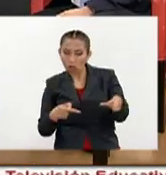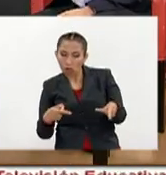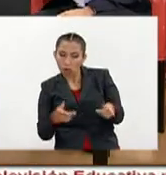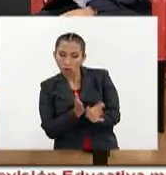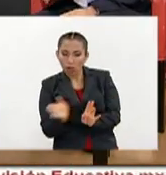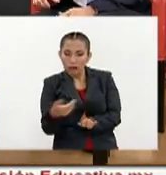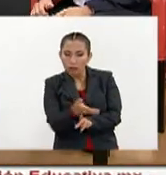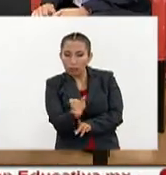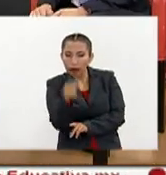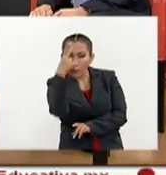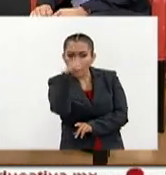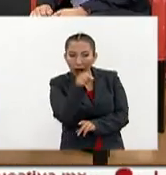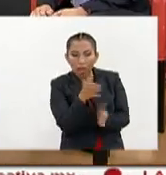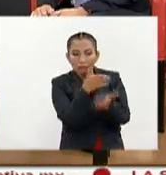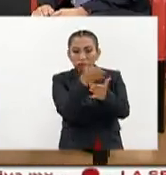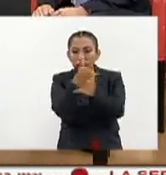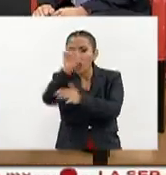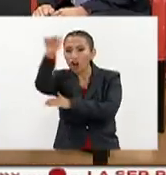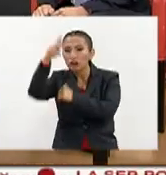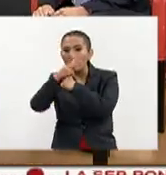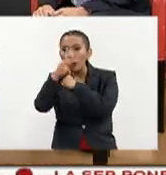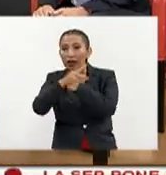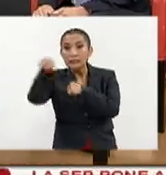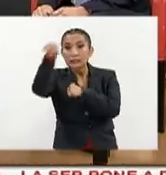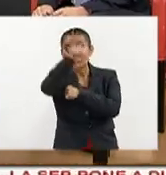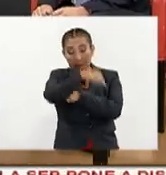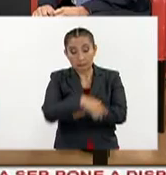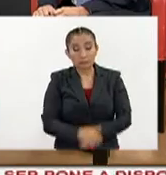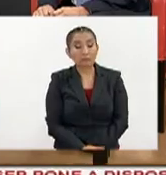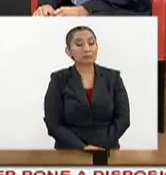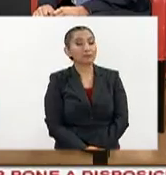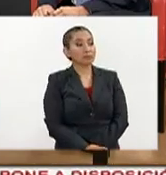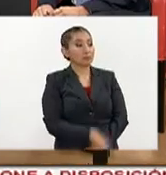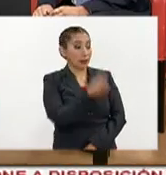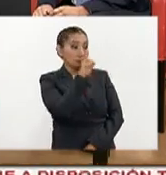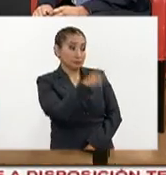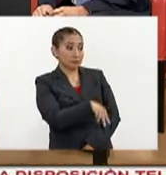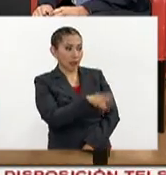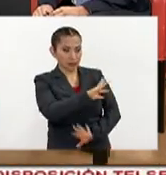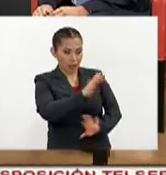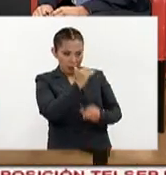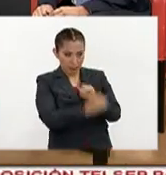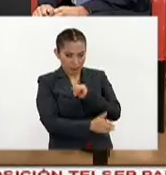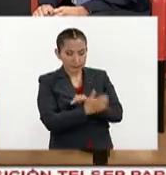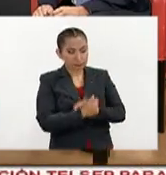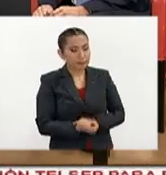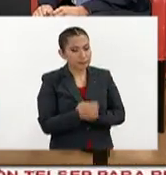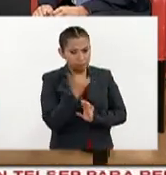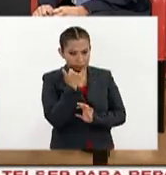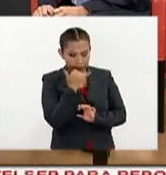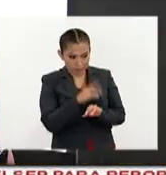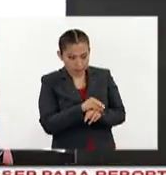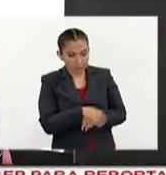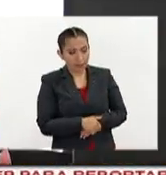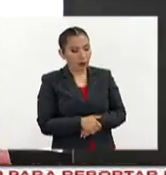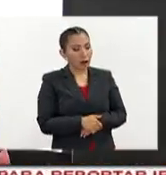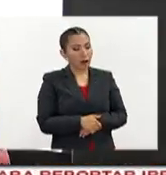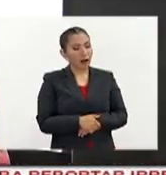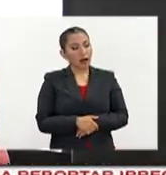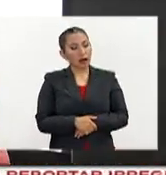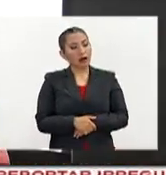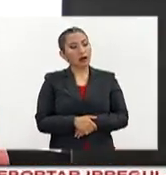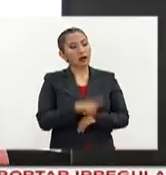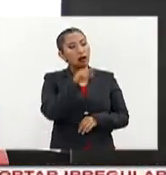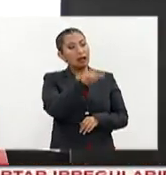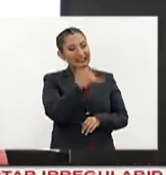importantes de acceso a otras zonas geográficas del mundo. Así es, y ya para finalizar, si me permite,